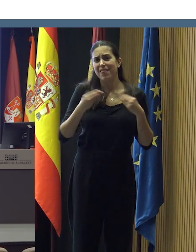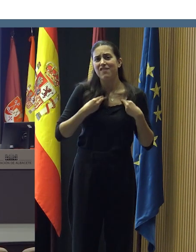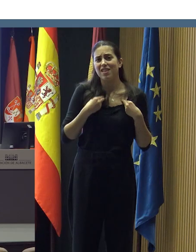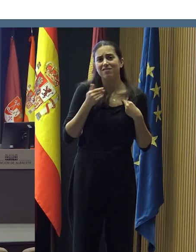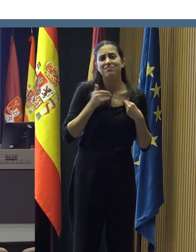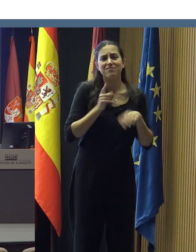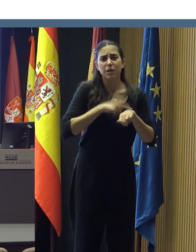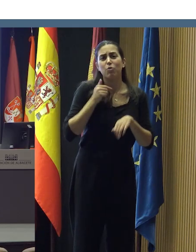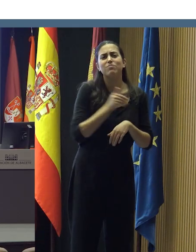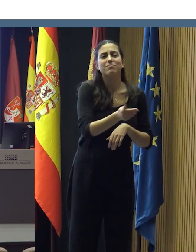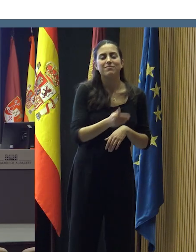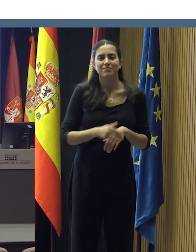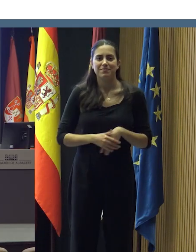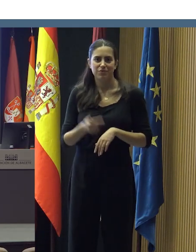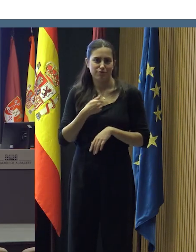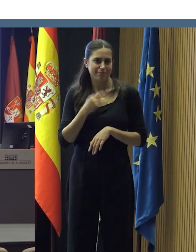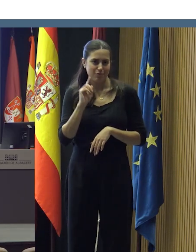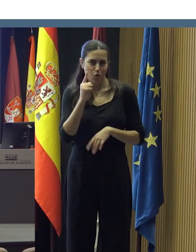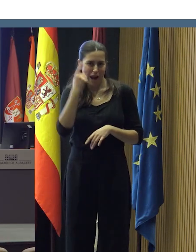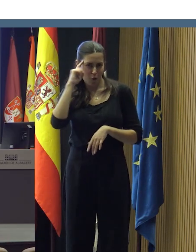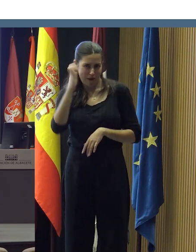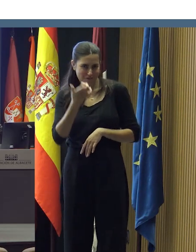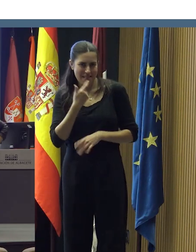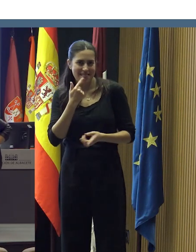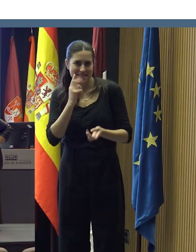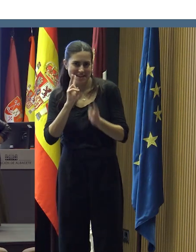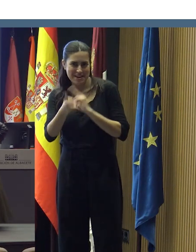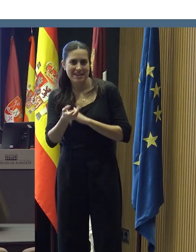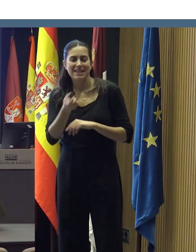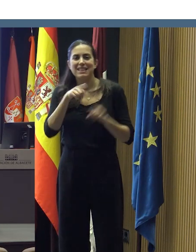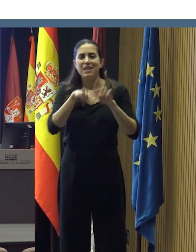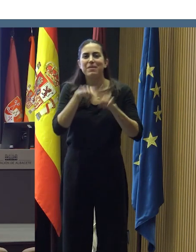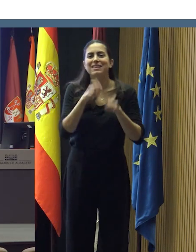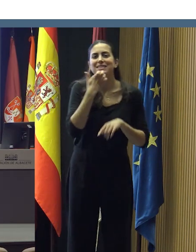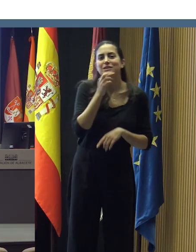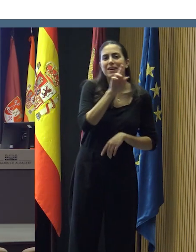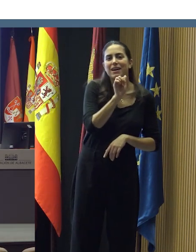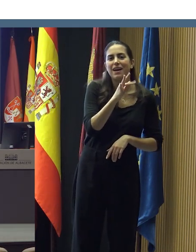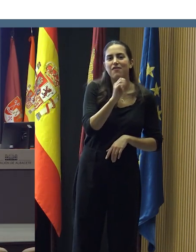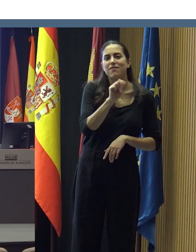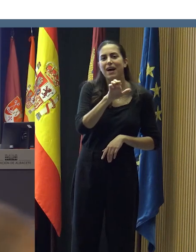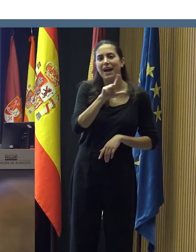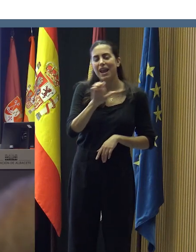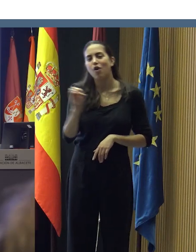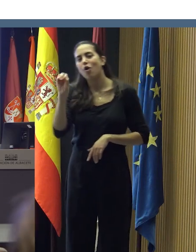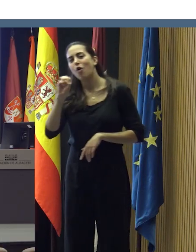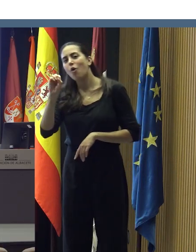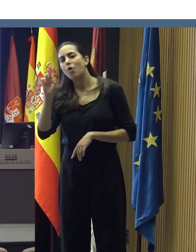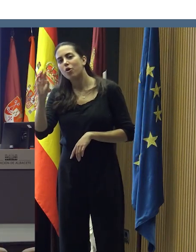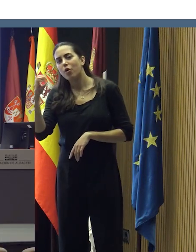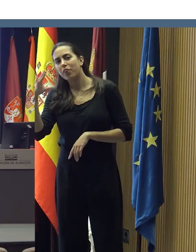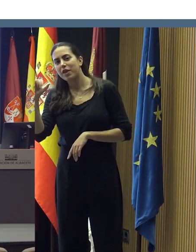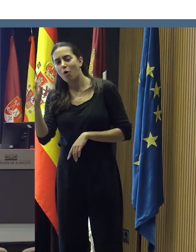barbaridad, que ya estamos acabando. Va a depender un poco de si eres Rafael, si eres Rocío Jurado o si somos uno de